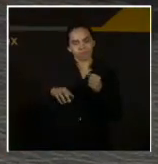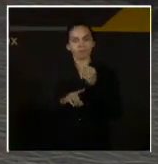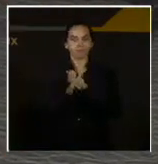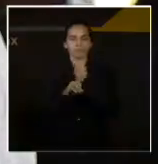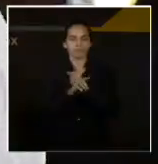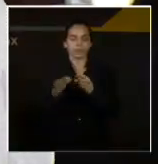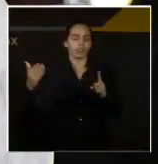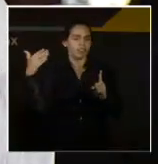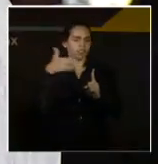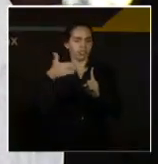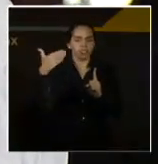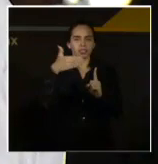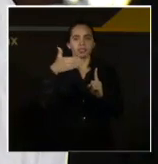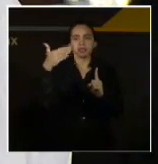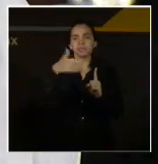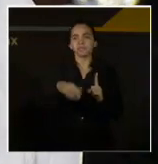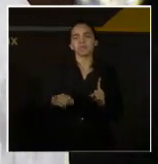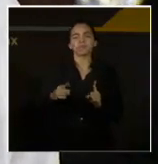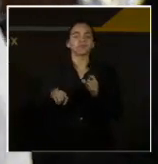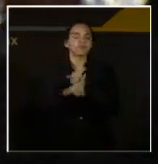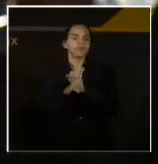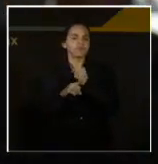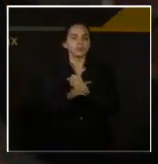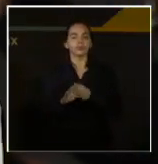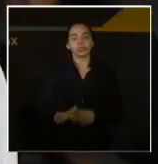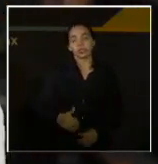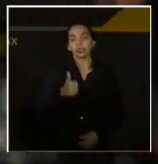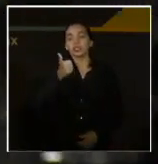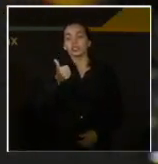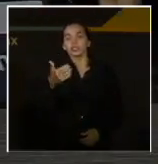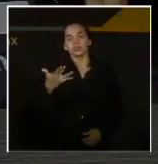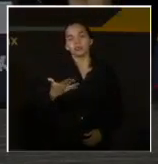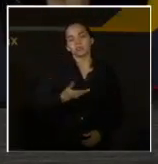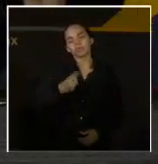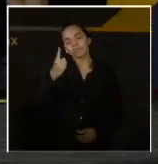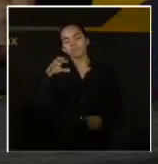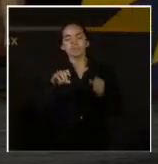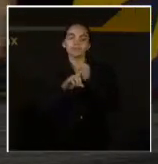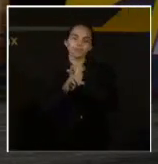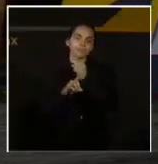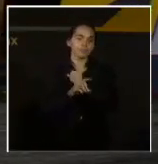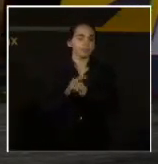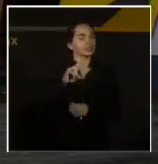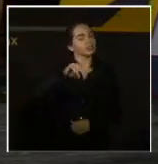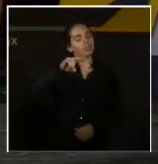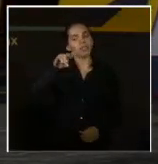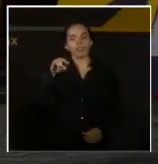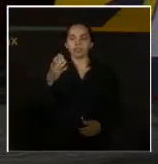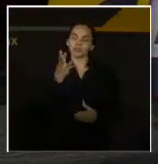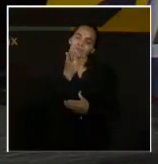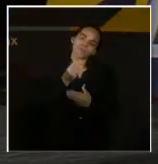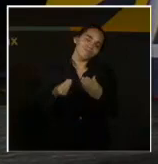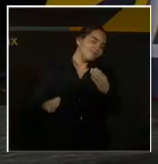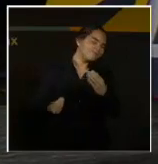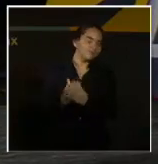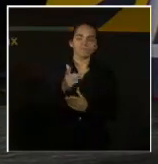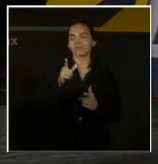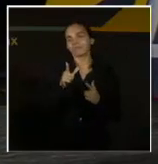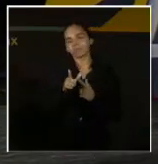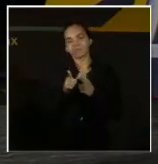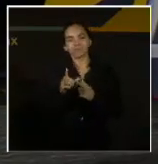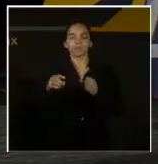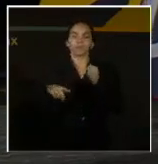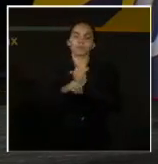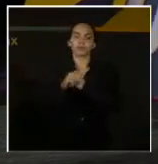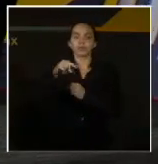si no atacamos las causas del problema, si no aceptamos que tenemos un problema, nunca vamos a salir adelante. Vamos a estar